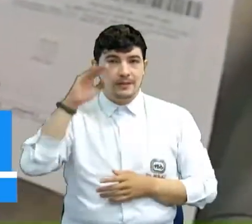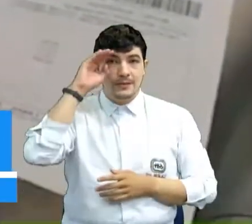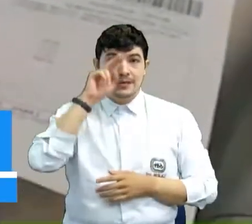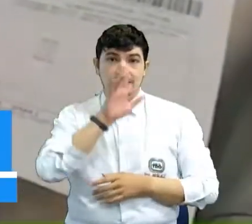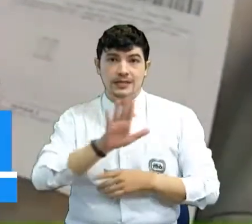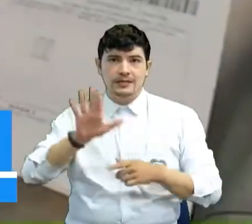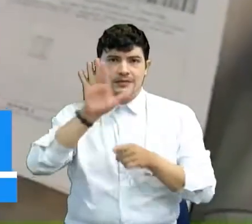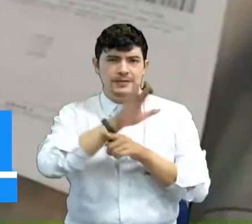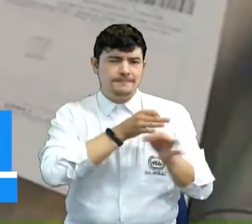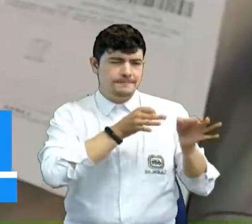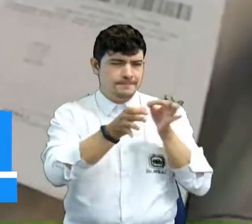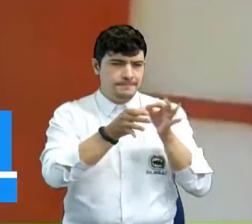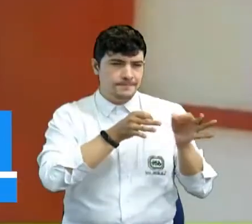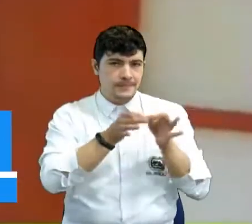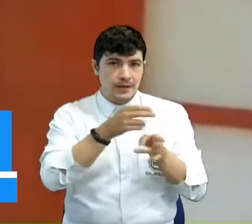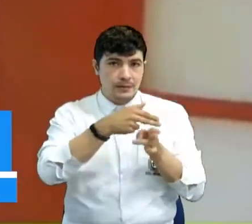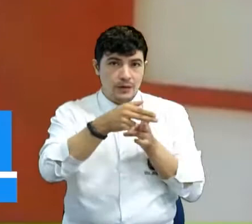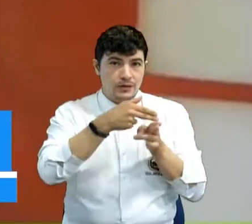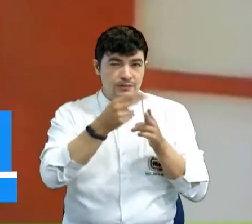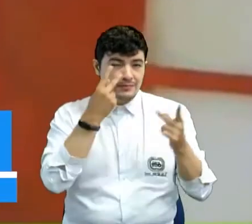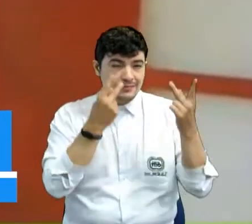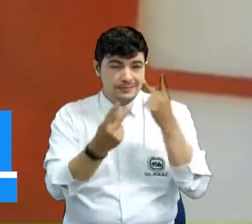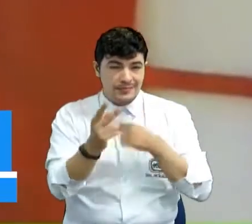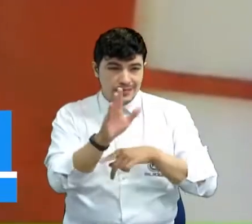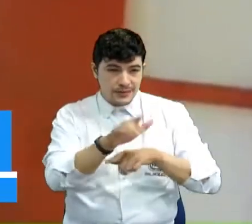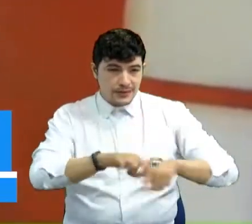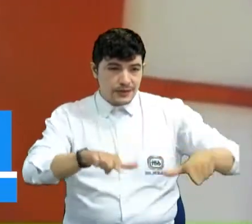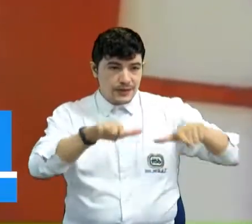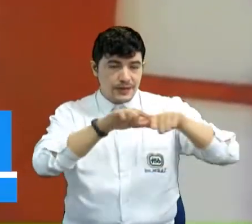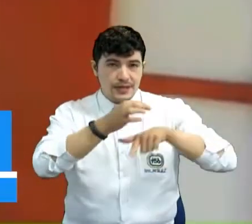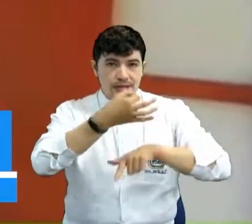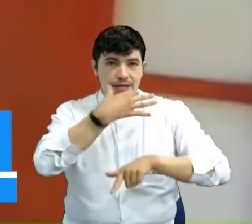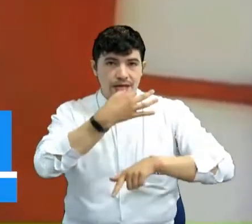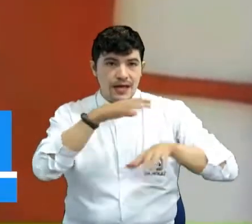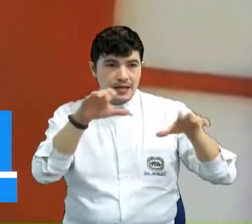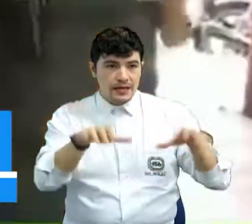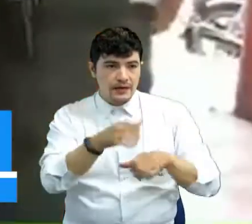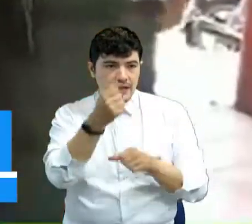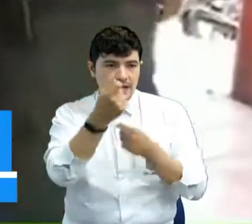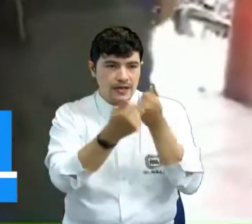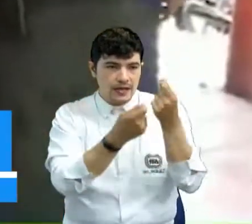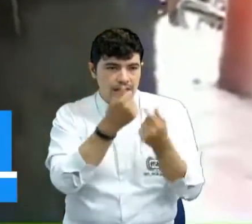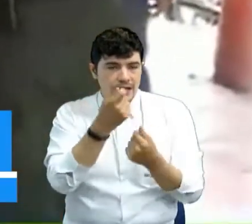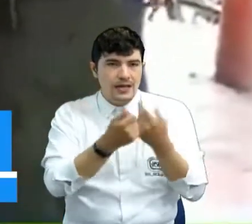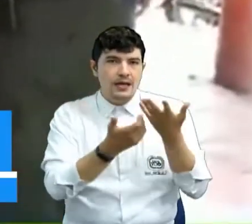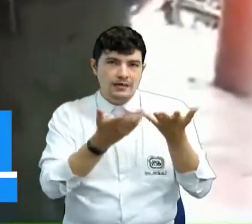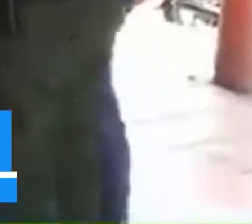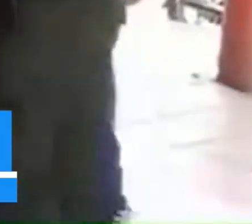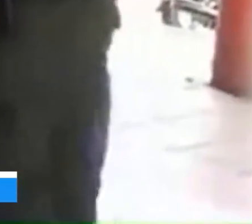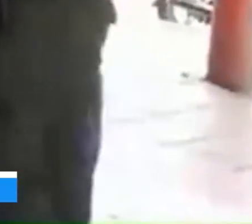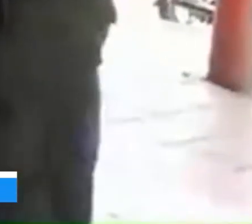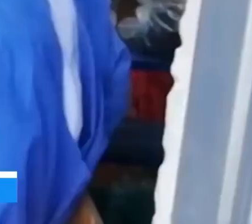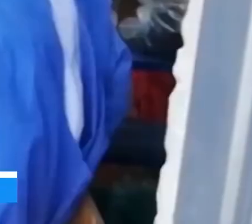ha indicado que la próxima visita que se haga a estos locales con actividad comercial se llevarán a cabo los